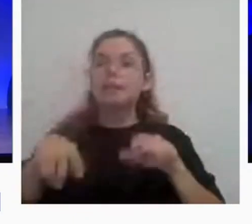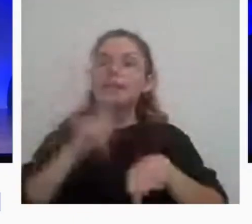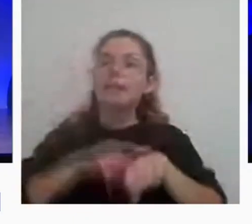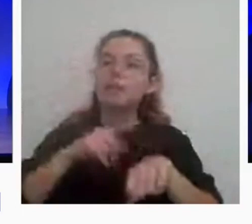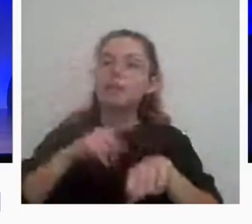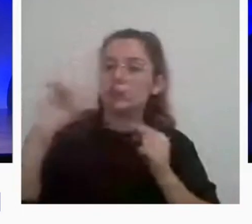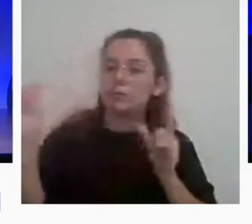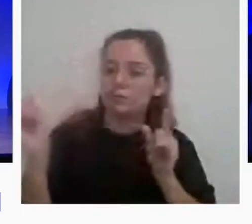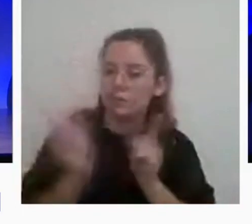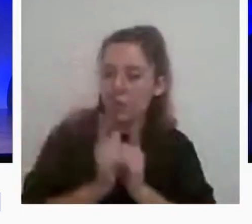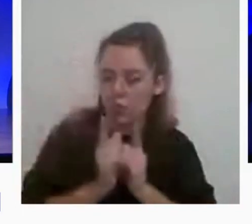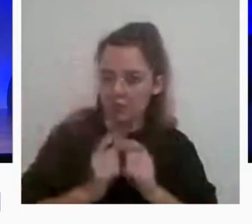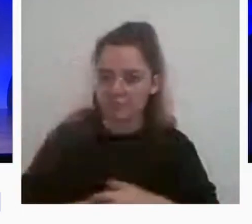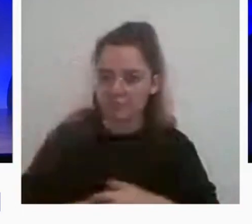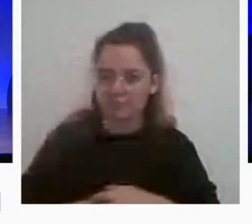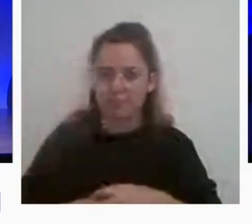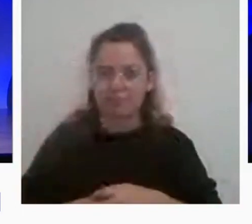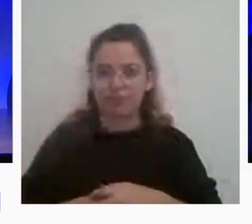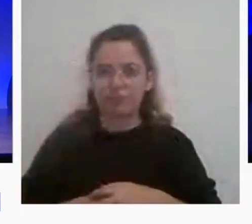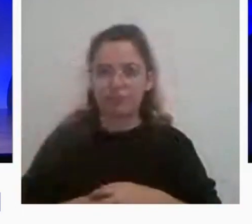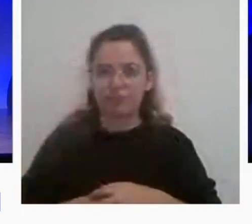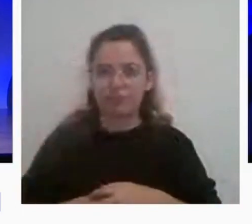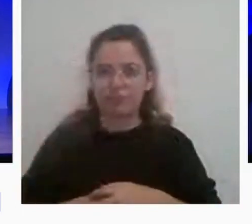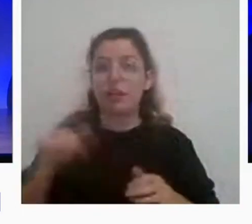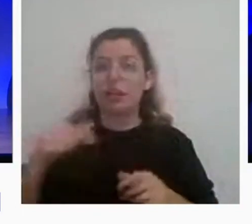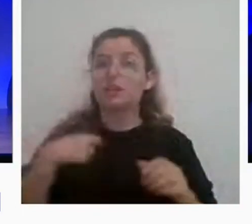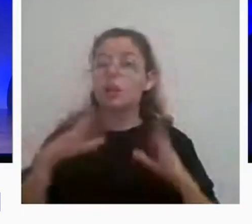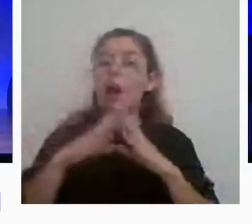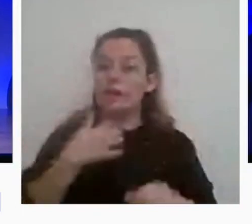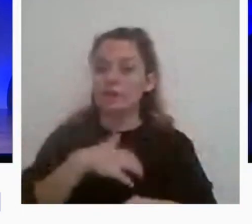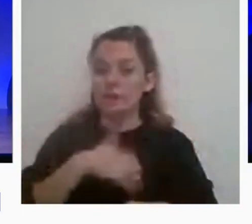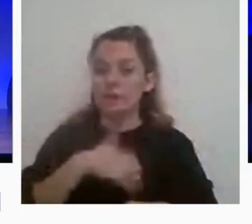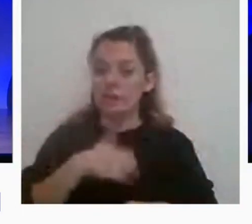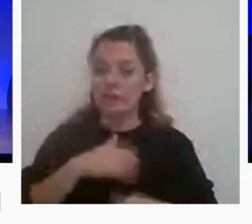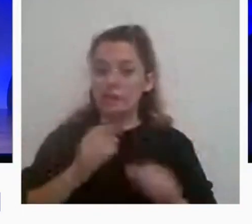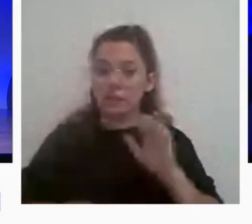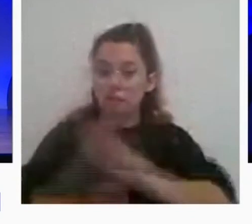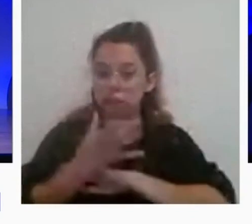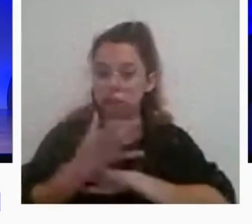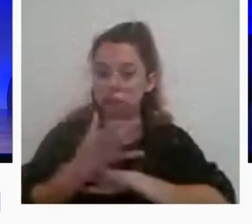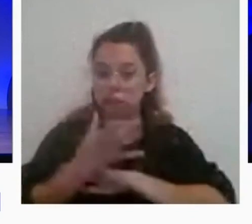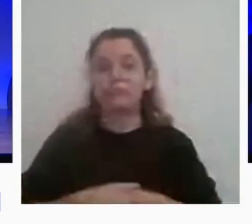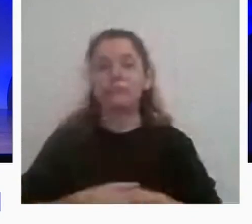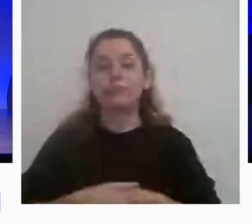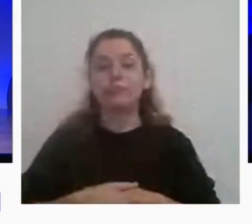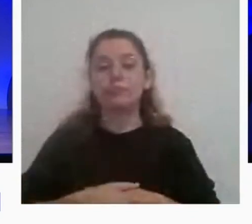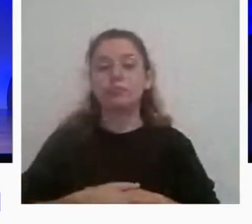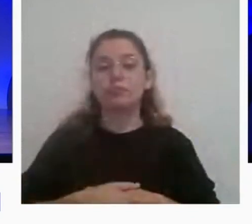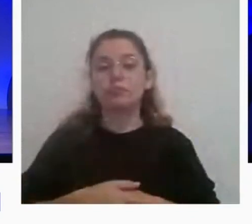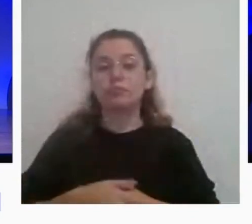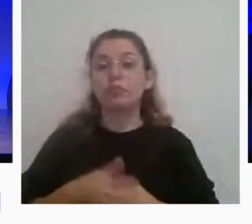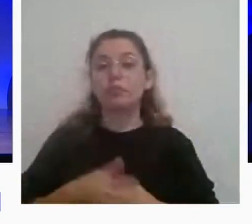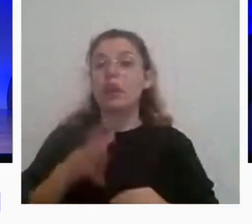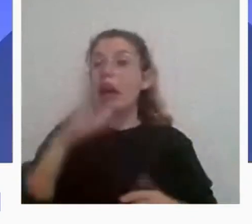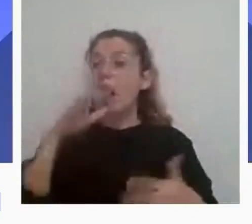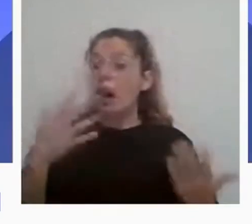acelerada esta empresa en el Cubo de Andalucía Open Future en Sevilla, está dando otro salto, yo entiendo que muy importante en